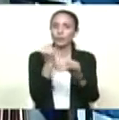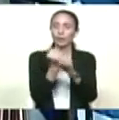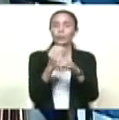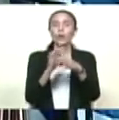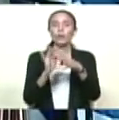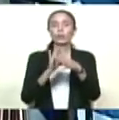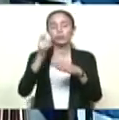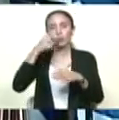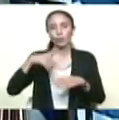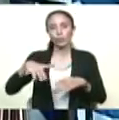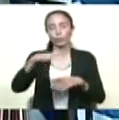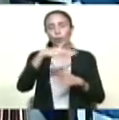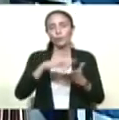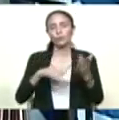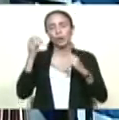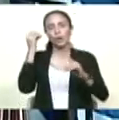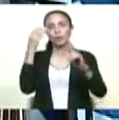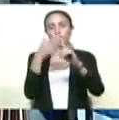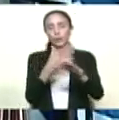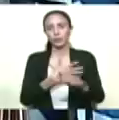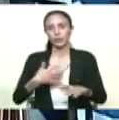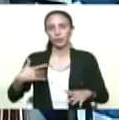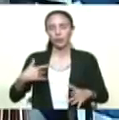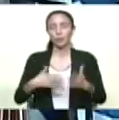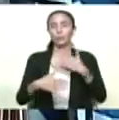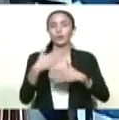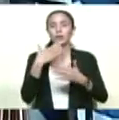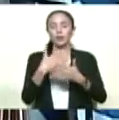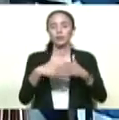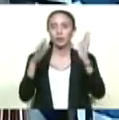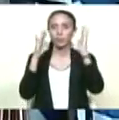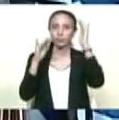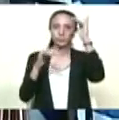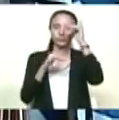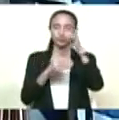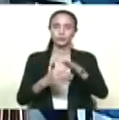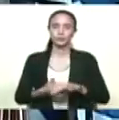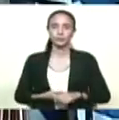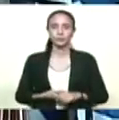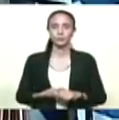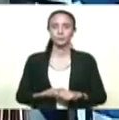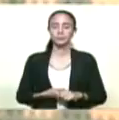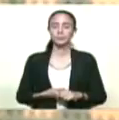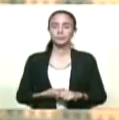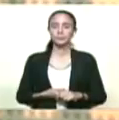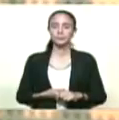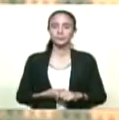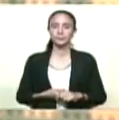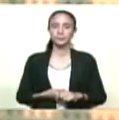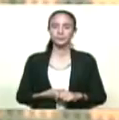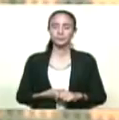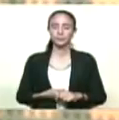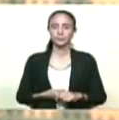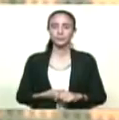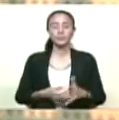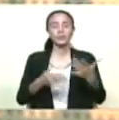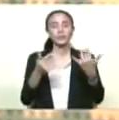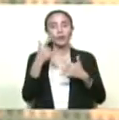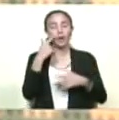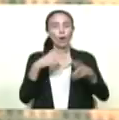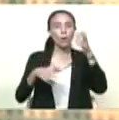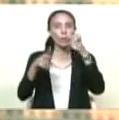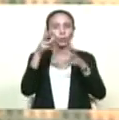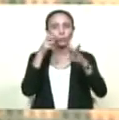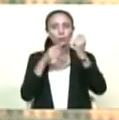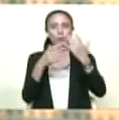sea el norte para todos muchas gracias y feliz año bien ahí escuchábamos